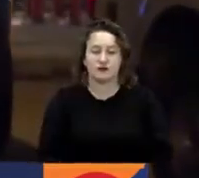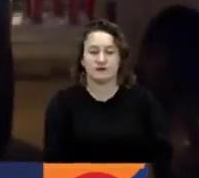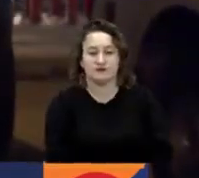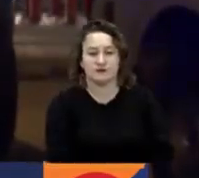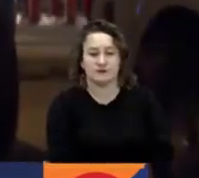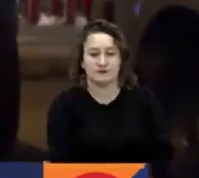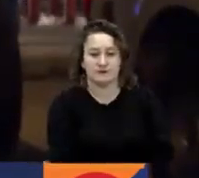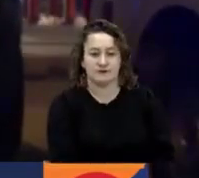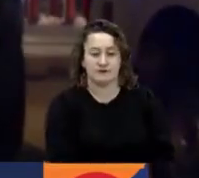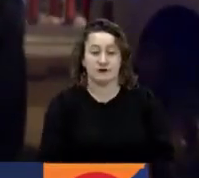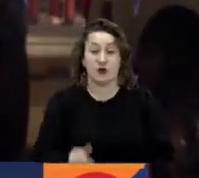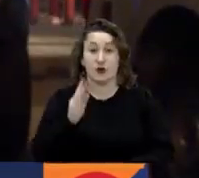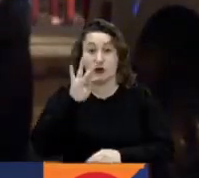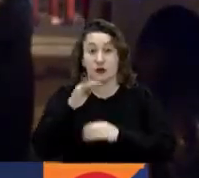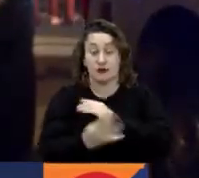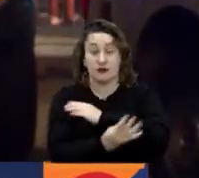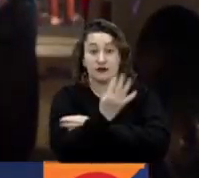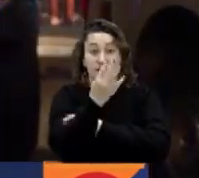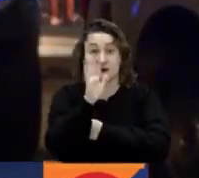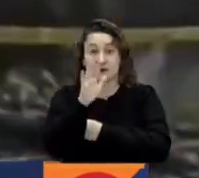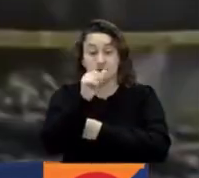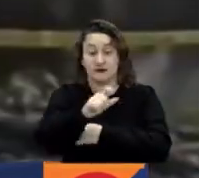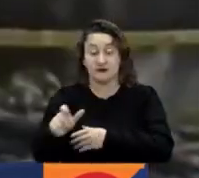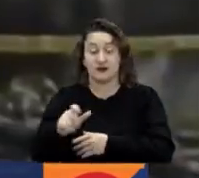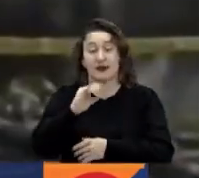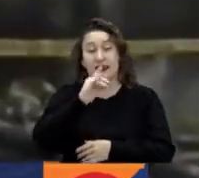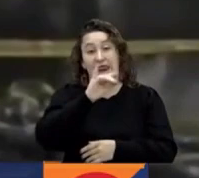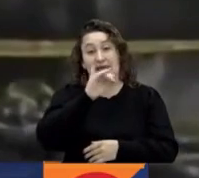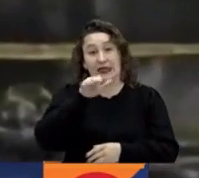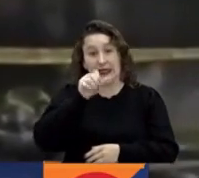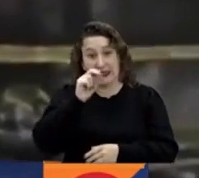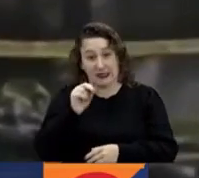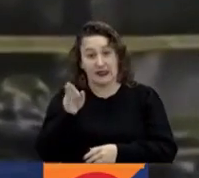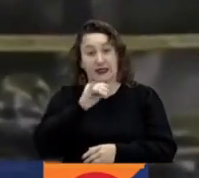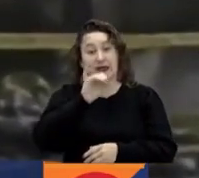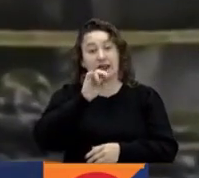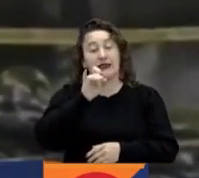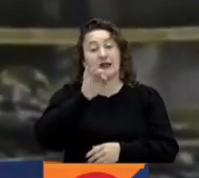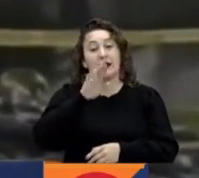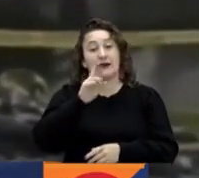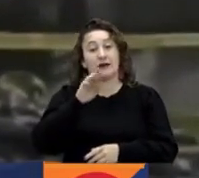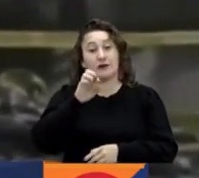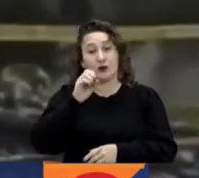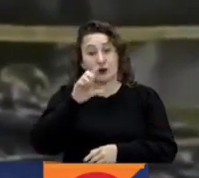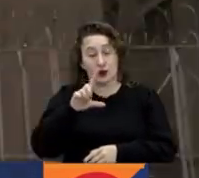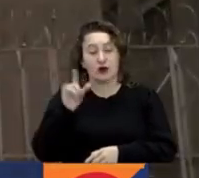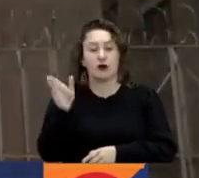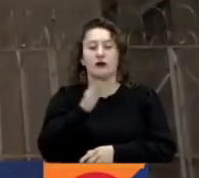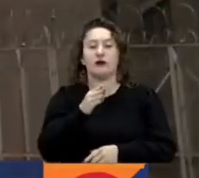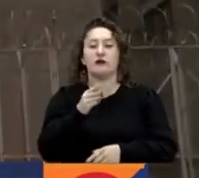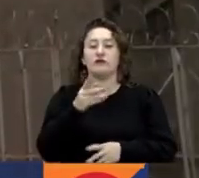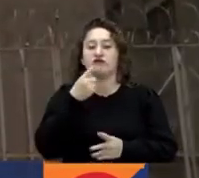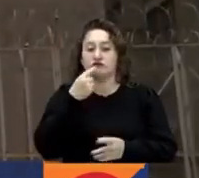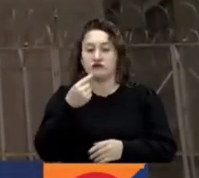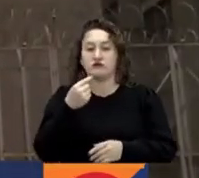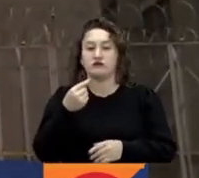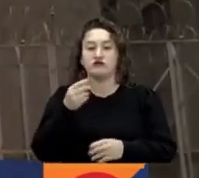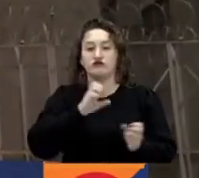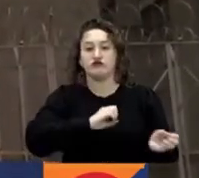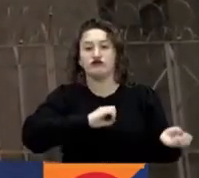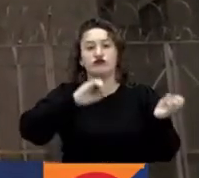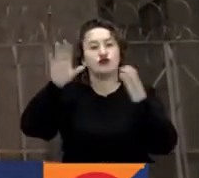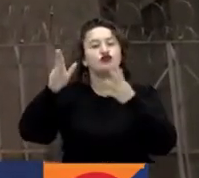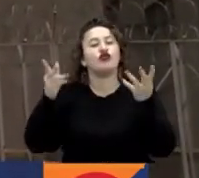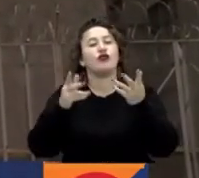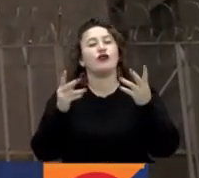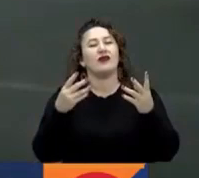de la mañana, funcionarios del IMPEC, DIJÍN e Interpol le notificaron a Álvaro Córdoba en su celda en el pabellón de extraditables de la cárcel La